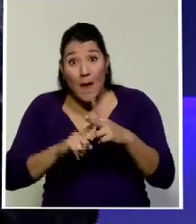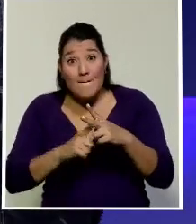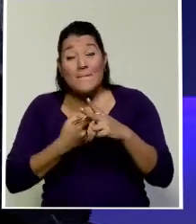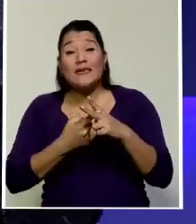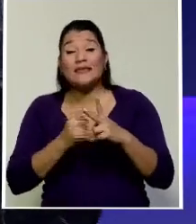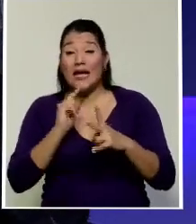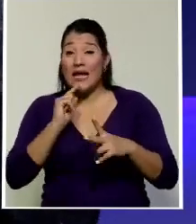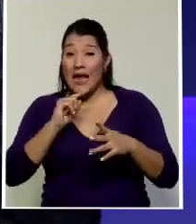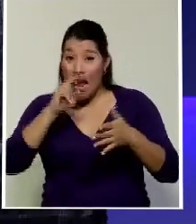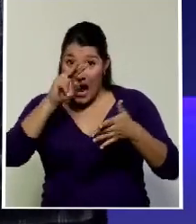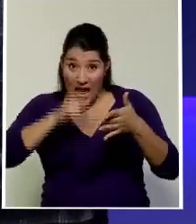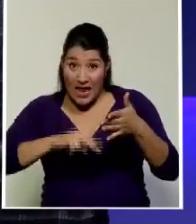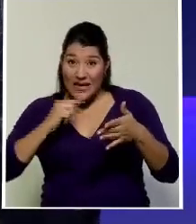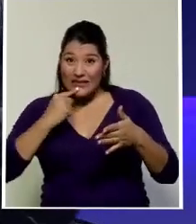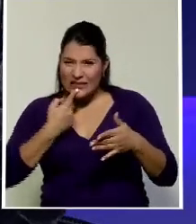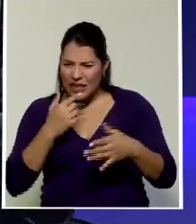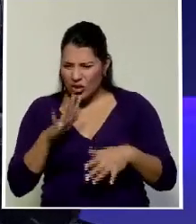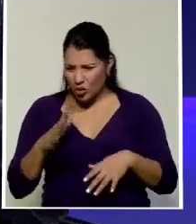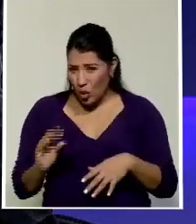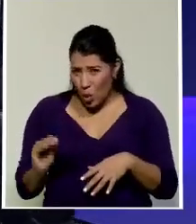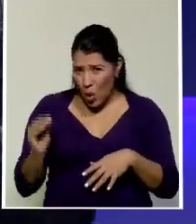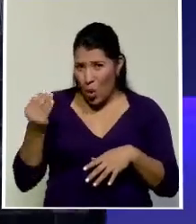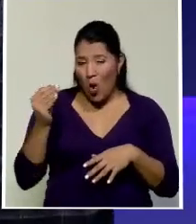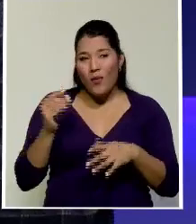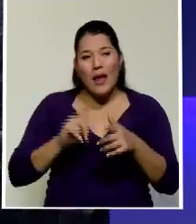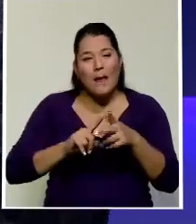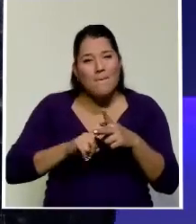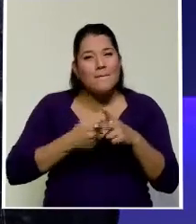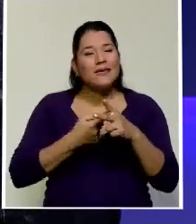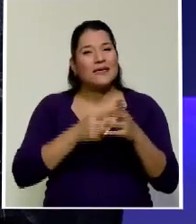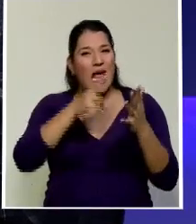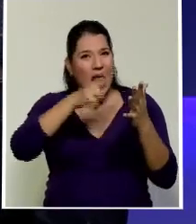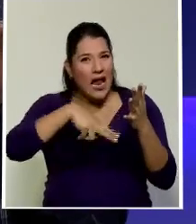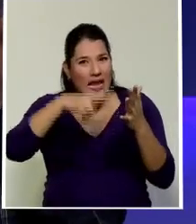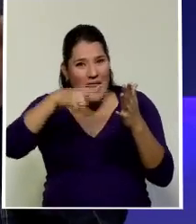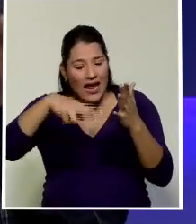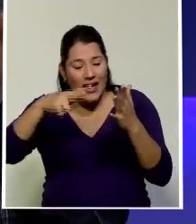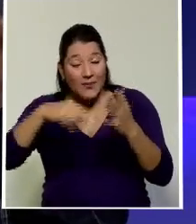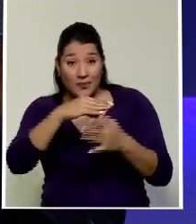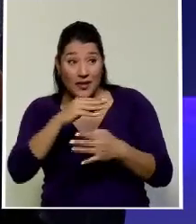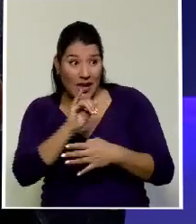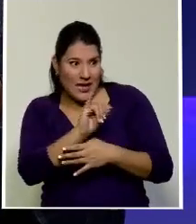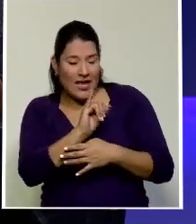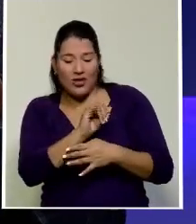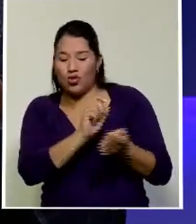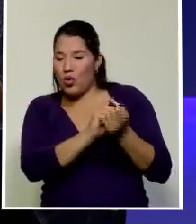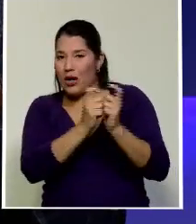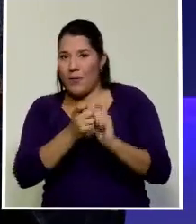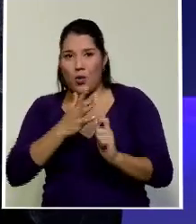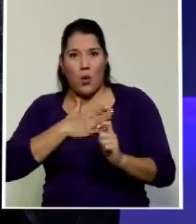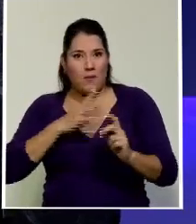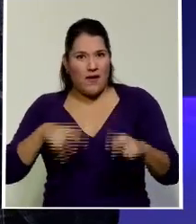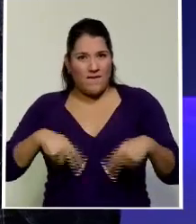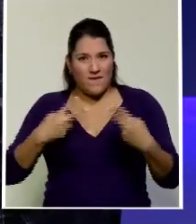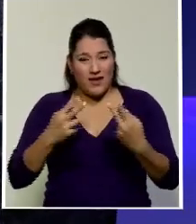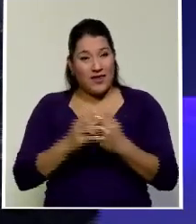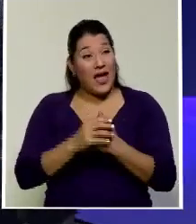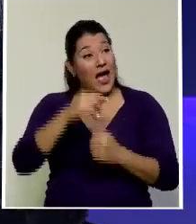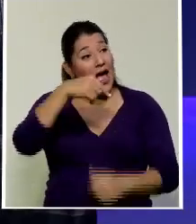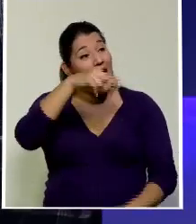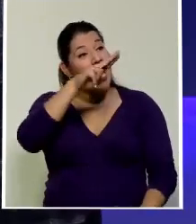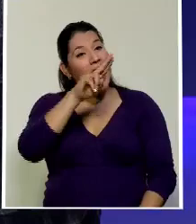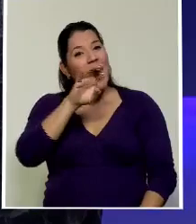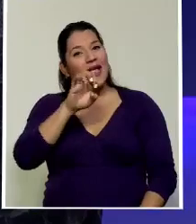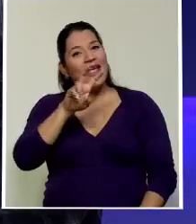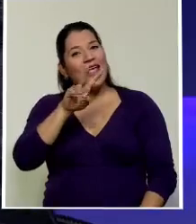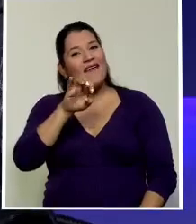casi preadolescente, adolescente, comencé a leer a Quevedo, ¿verdad? Y eso es algo que a uno le cambia la vida. Quevedo le cambia la vida a